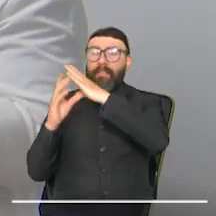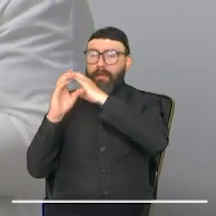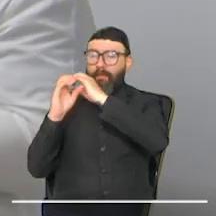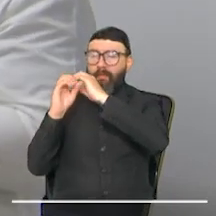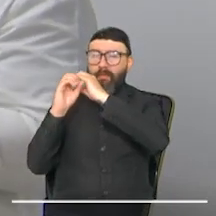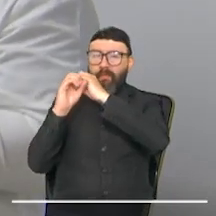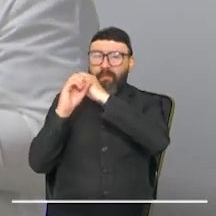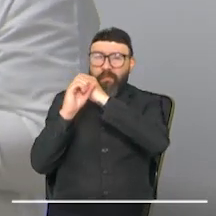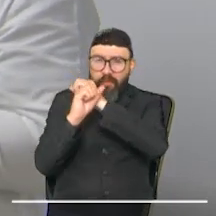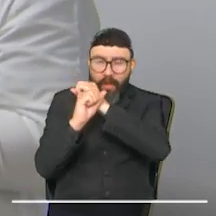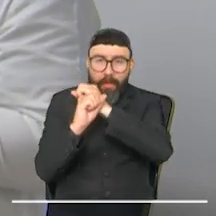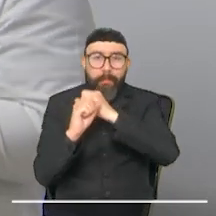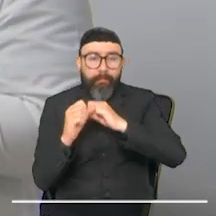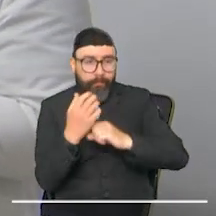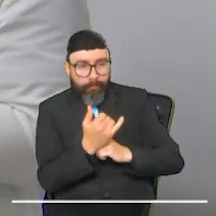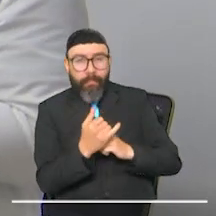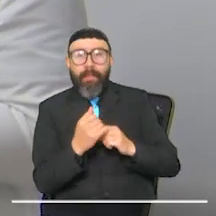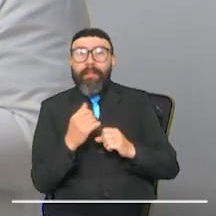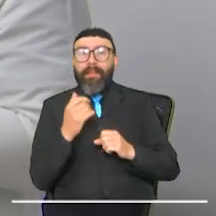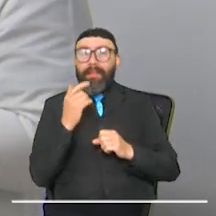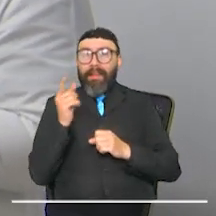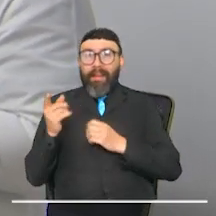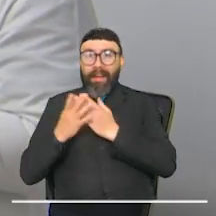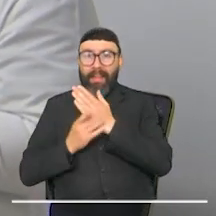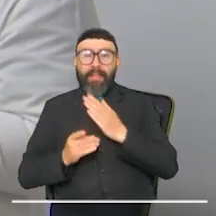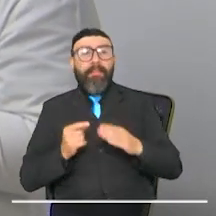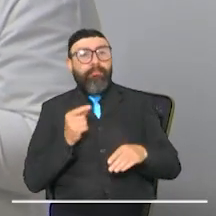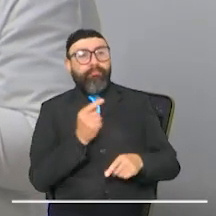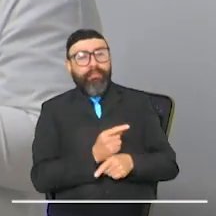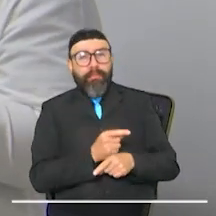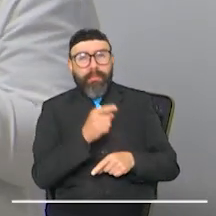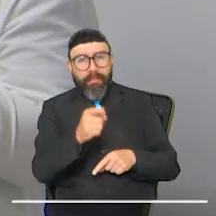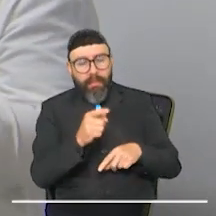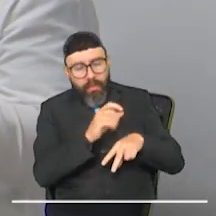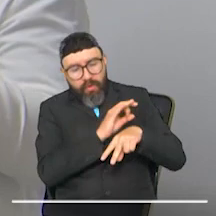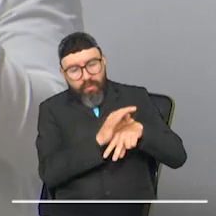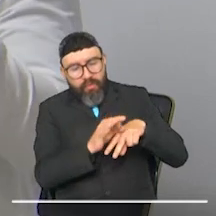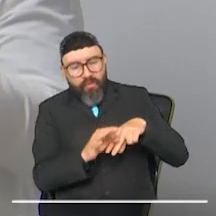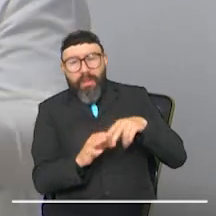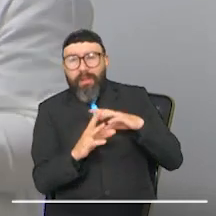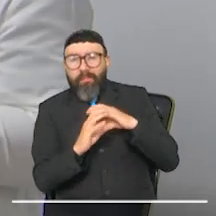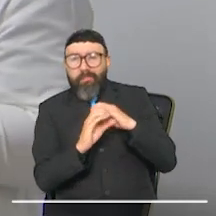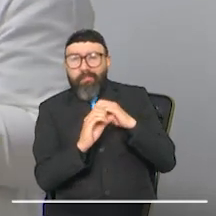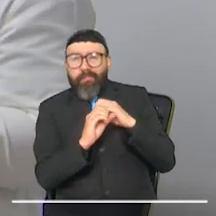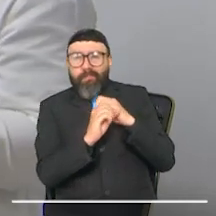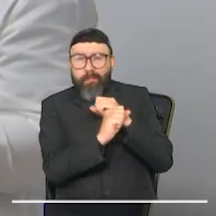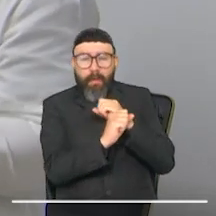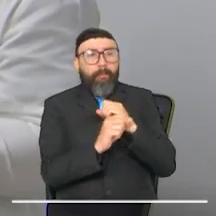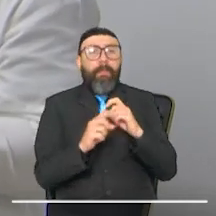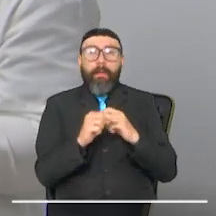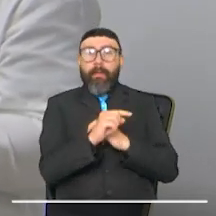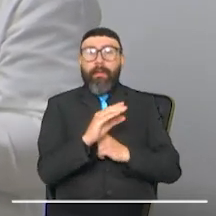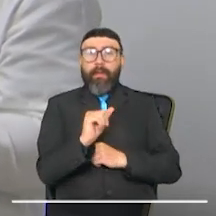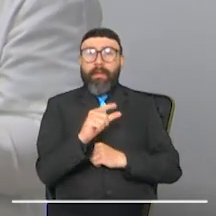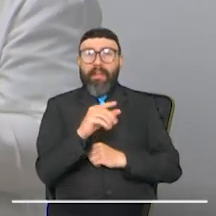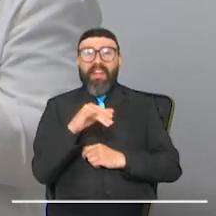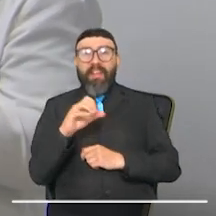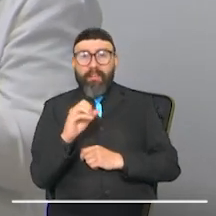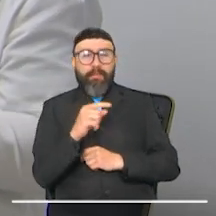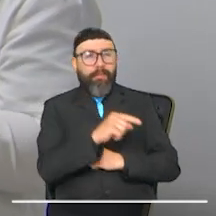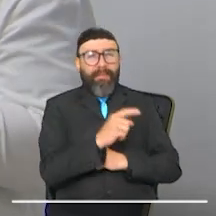esa grasa es la que provoca el endurecimiento de esa placa que también están casi se calcifican